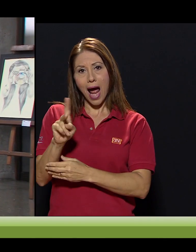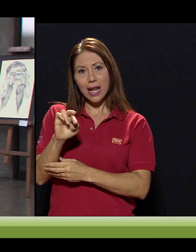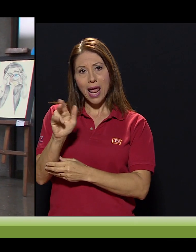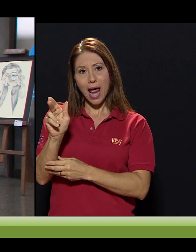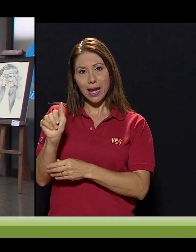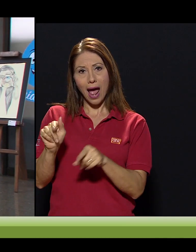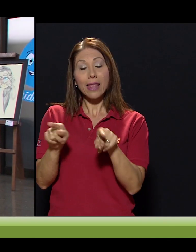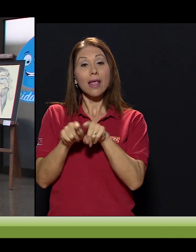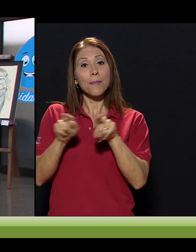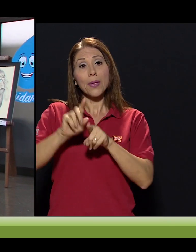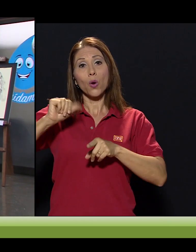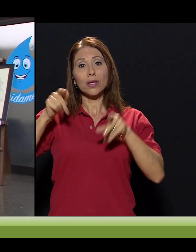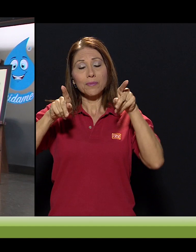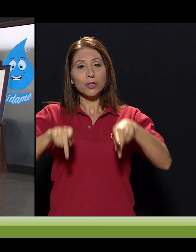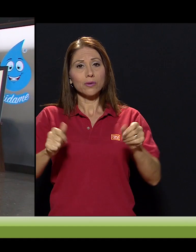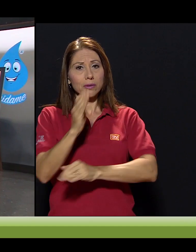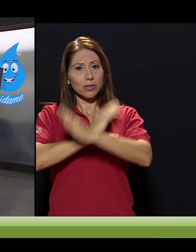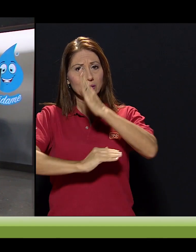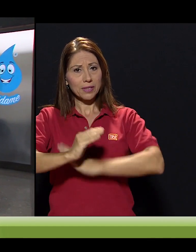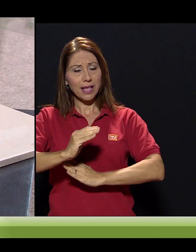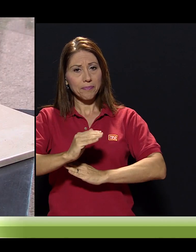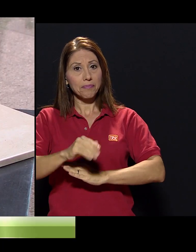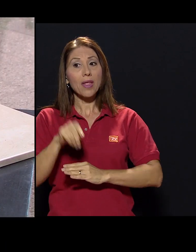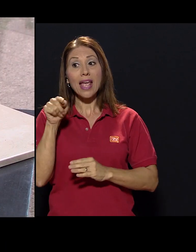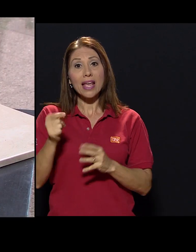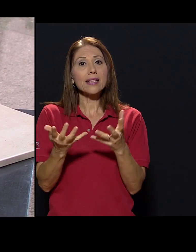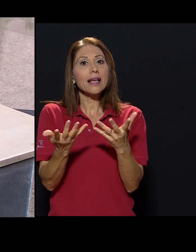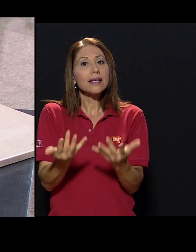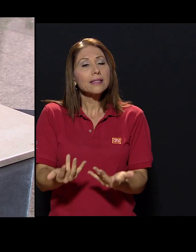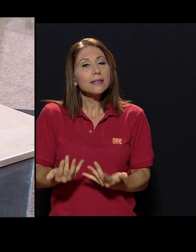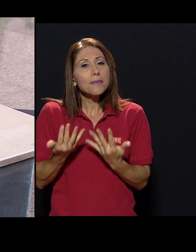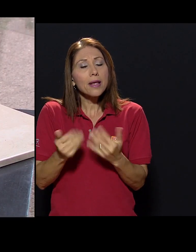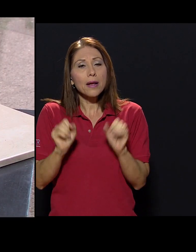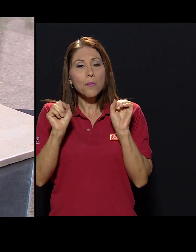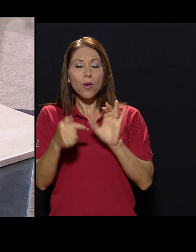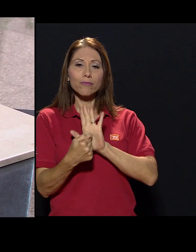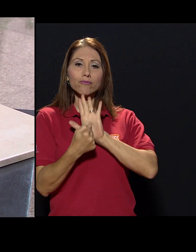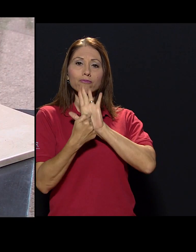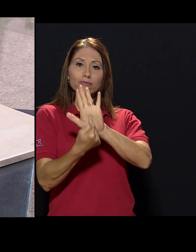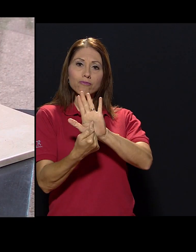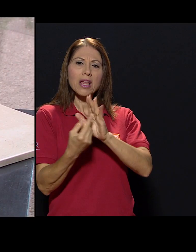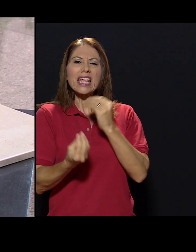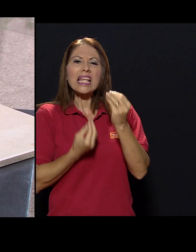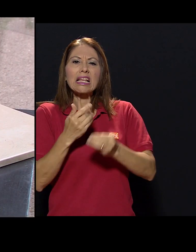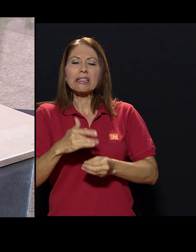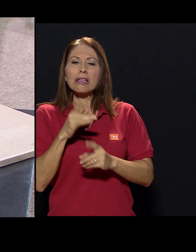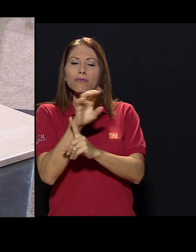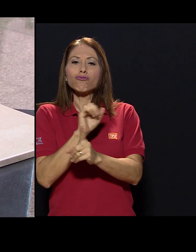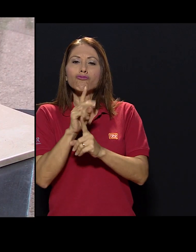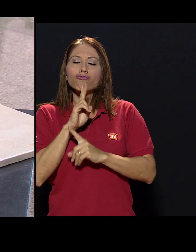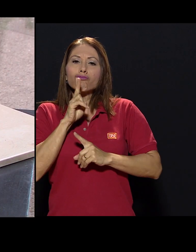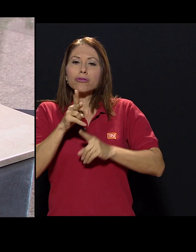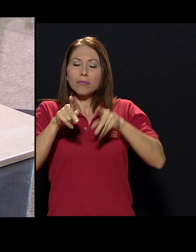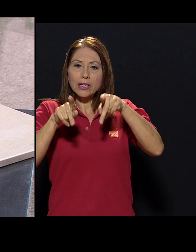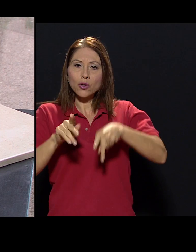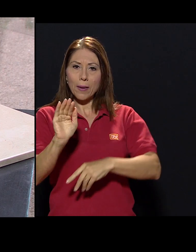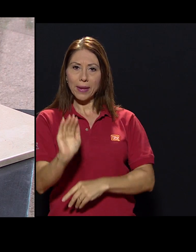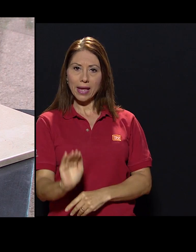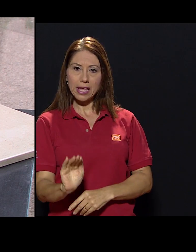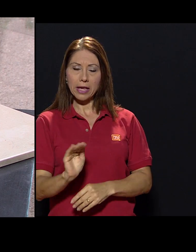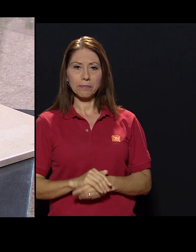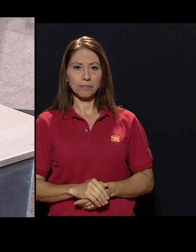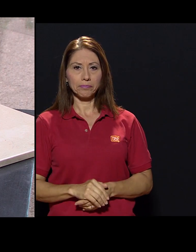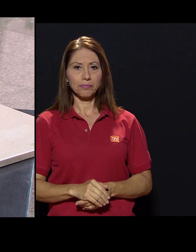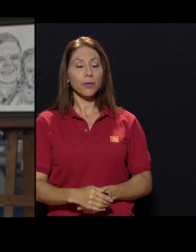personas Con discapacidad Lo que la artista Espera Sea una forma De mostrar la realidad De ser una persona pequeña